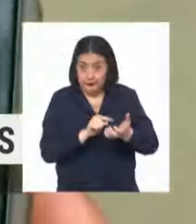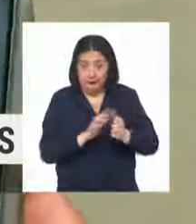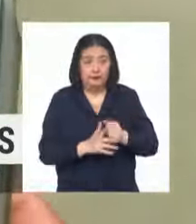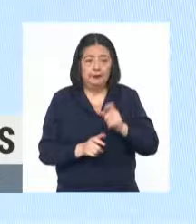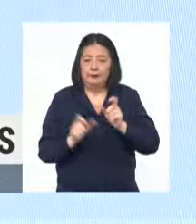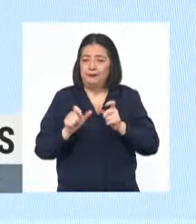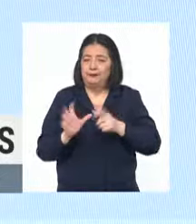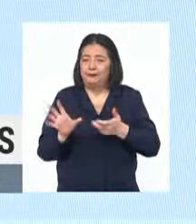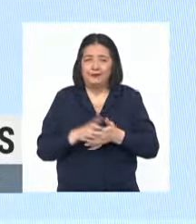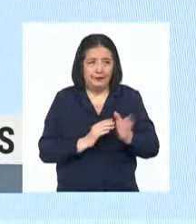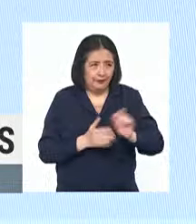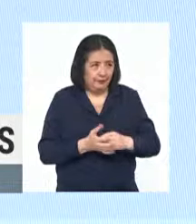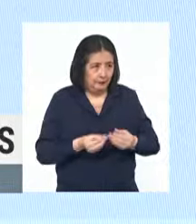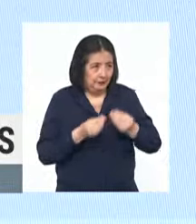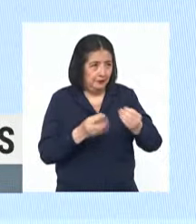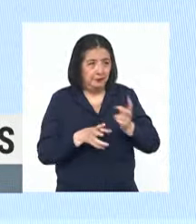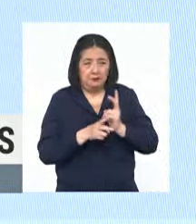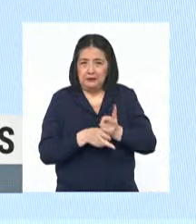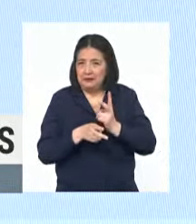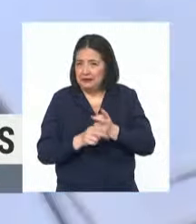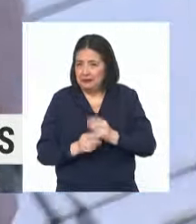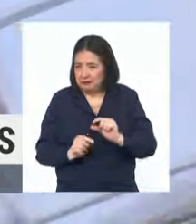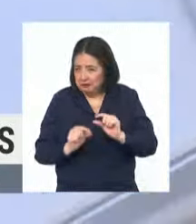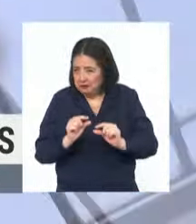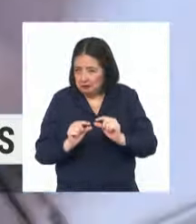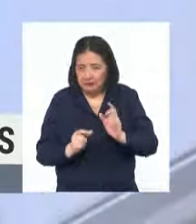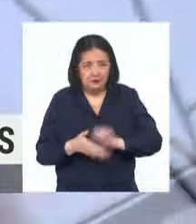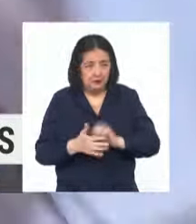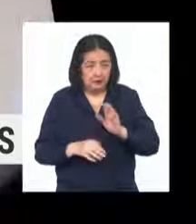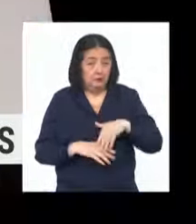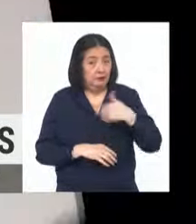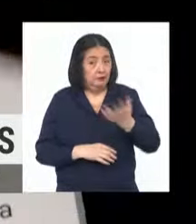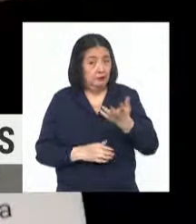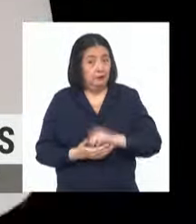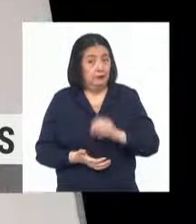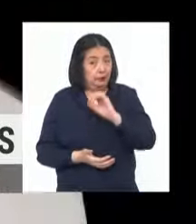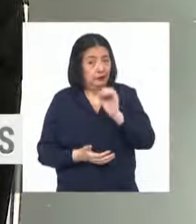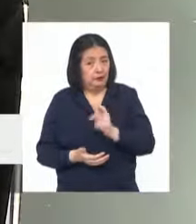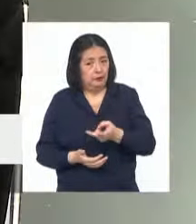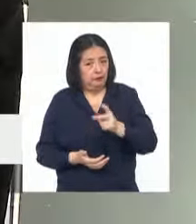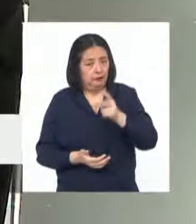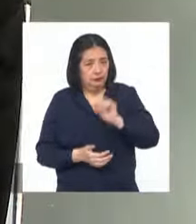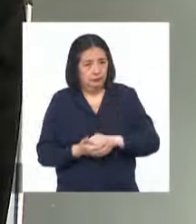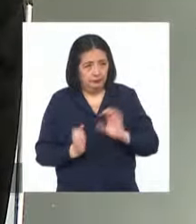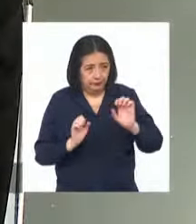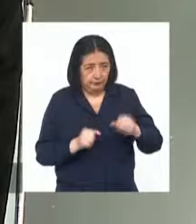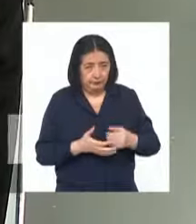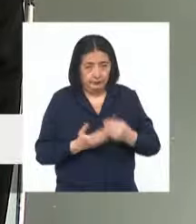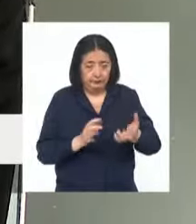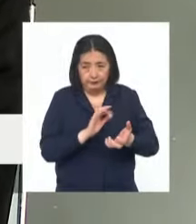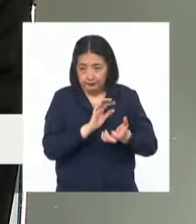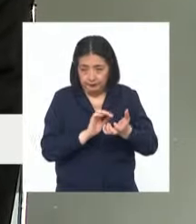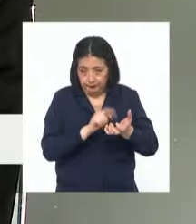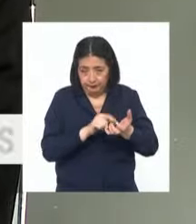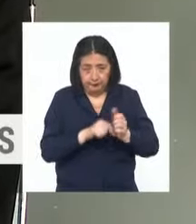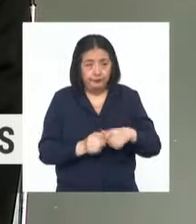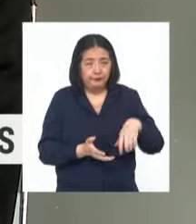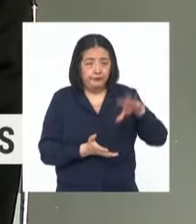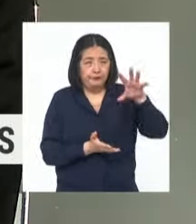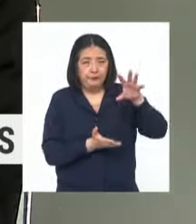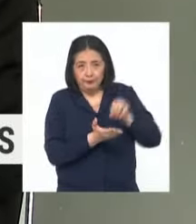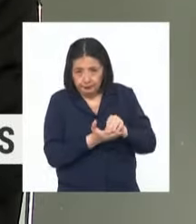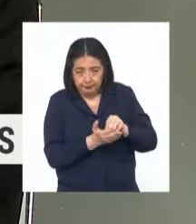captar público, para ofrecerles préstamos pequeños y luego cobrarles cuantiosos intereses. Que se dan a través de aplicativos que uno baja de Play